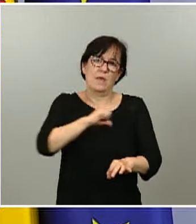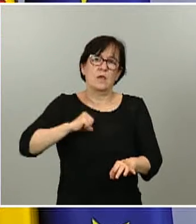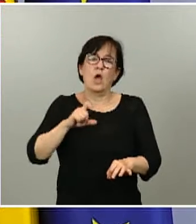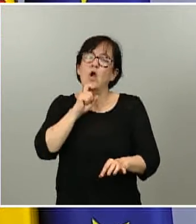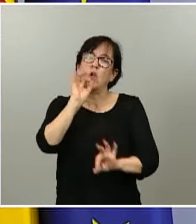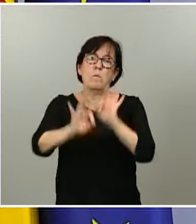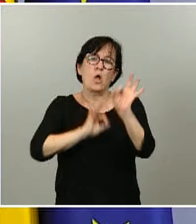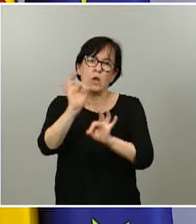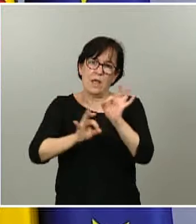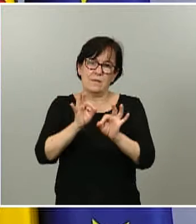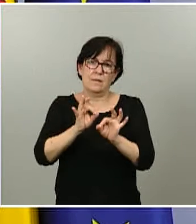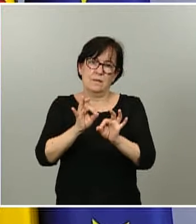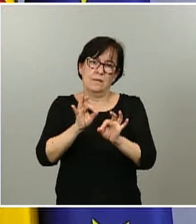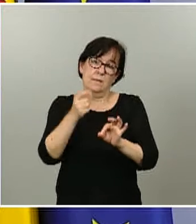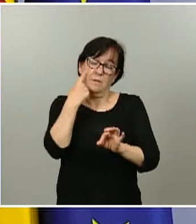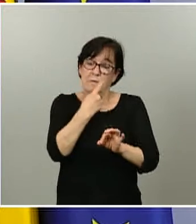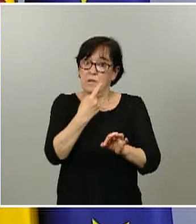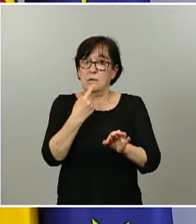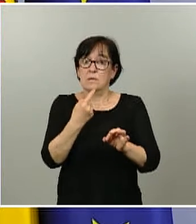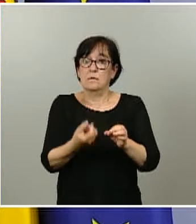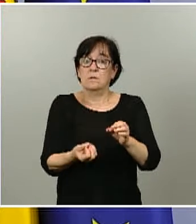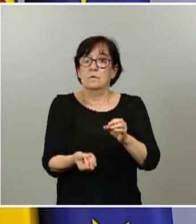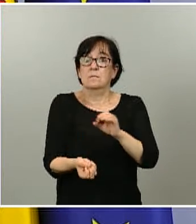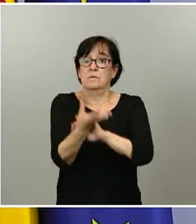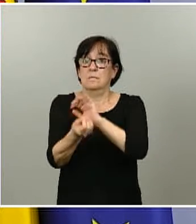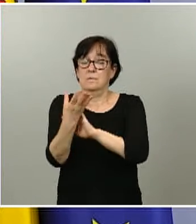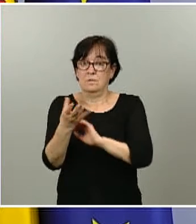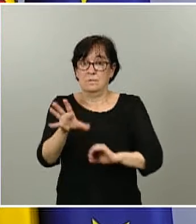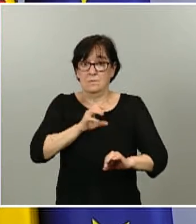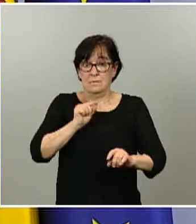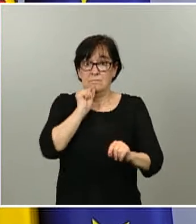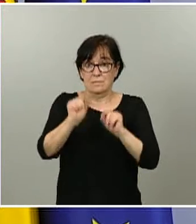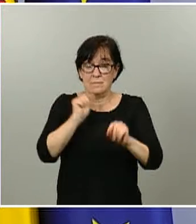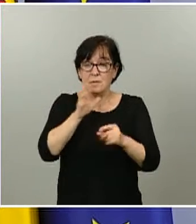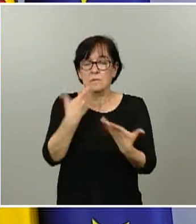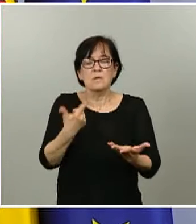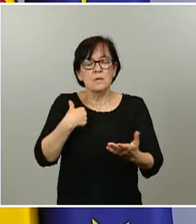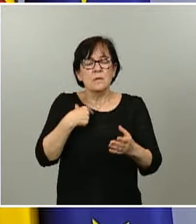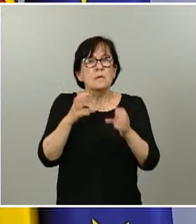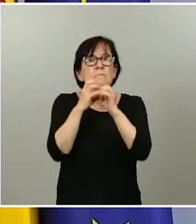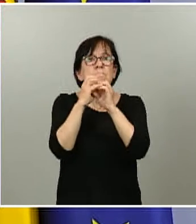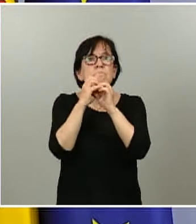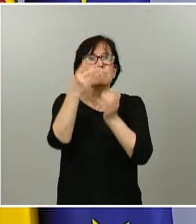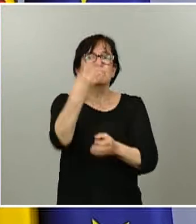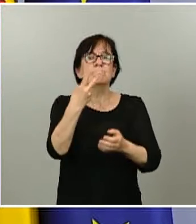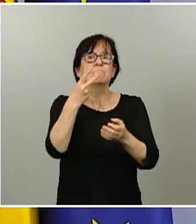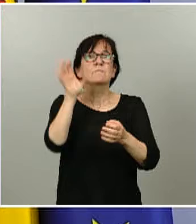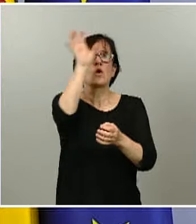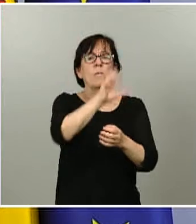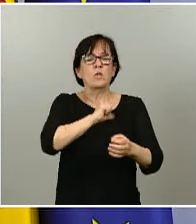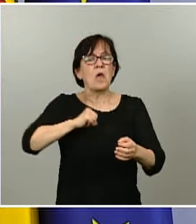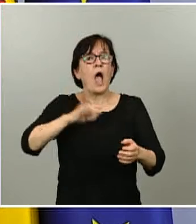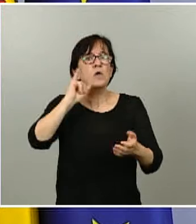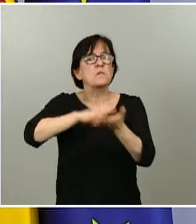esta vigilancia activa de casos. Nosotros nos limitamos a valorar conjuntamente con la comunidad autónoma que hay un sistema efectivo y